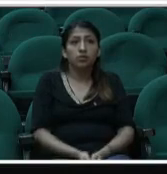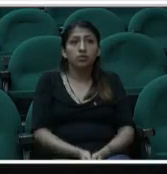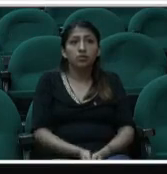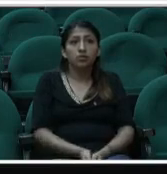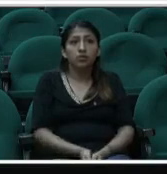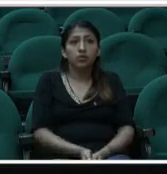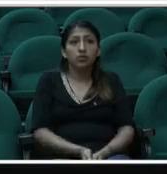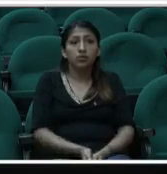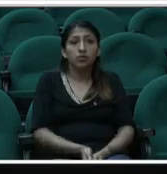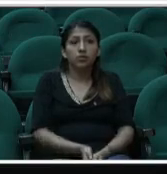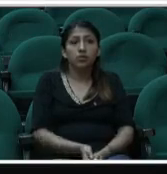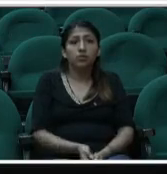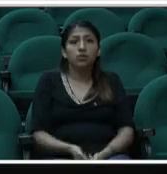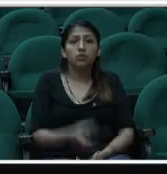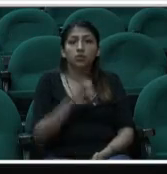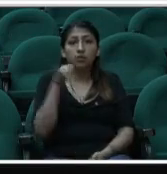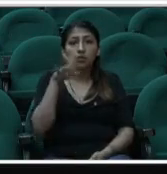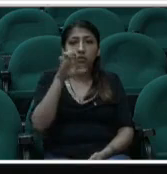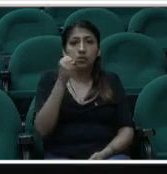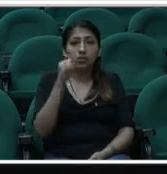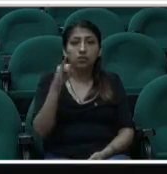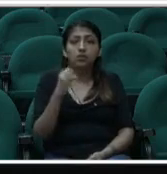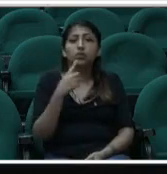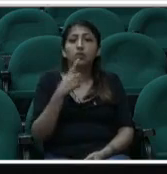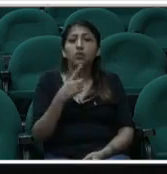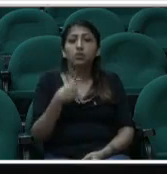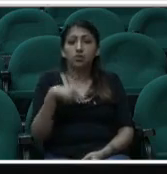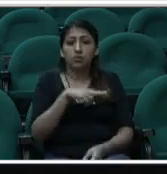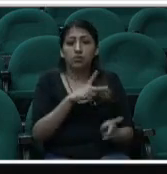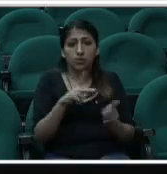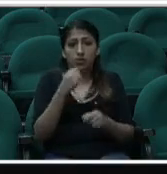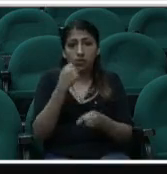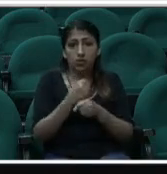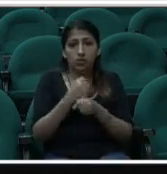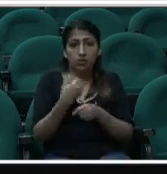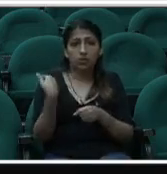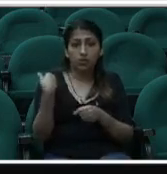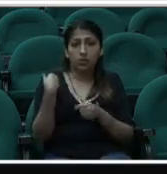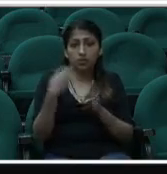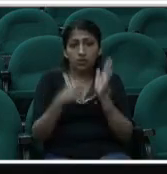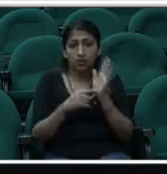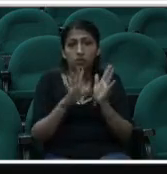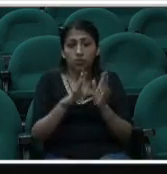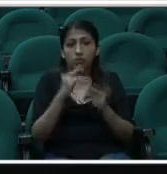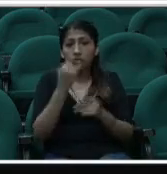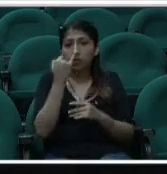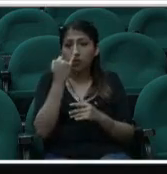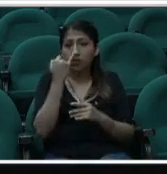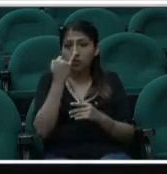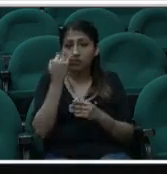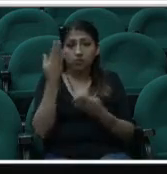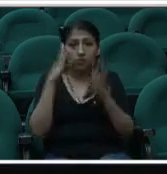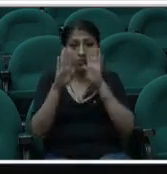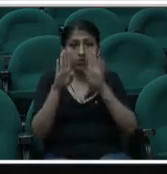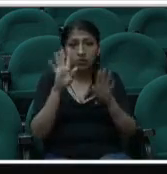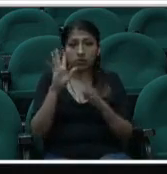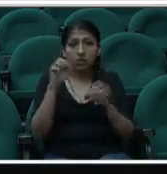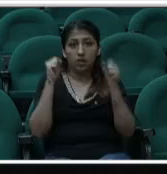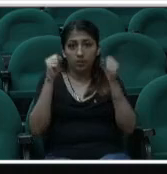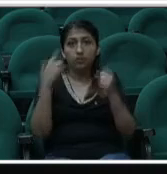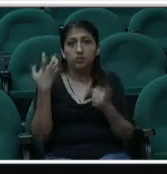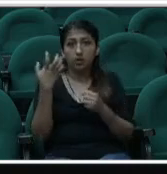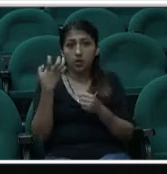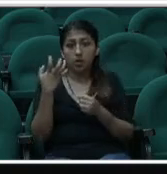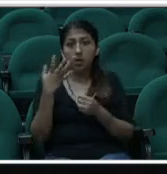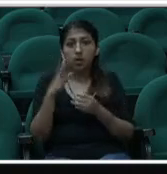pero estimada estimada yes y en nuestro plan de trabajo nosotros tenemos una declaración de intereses pública y transparencia de las campañas que queremos